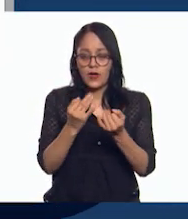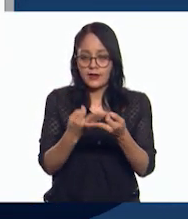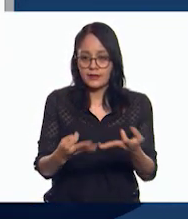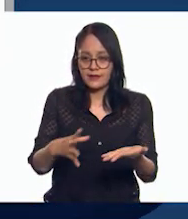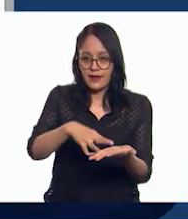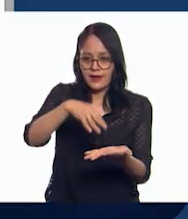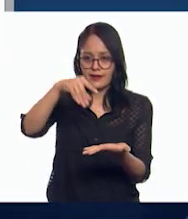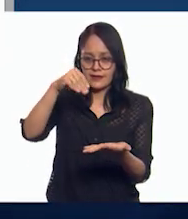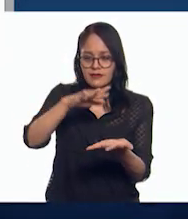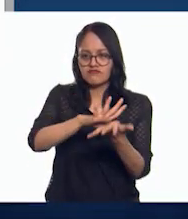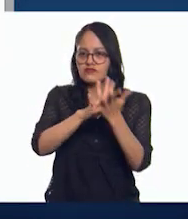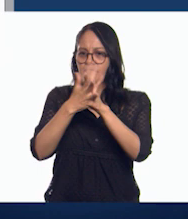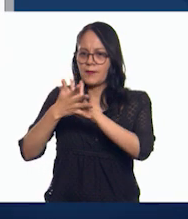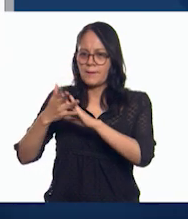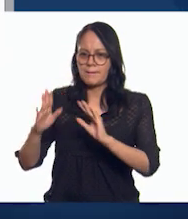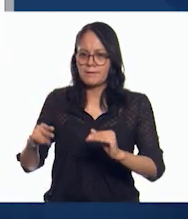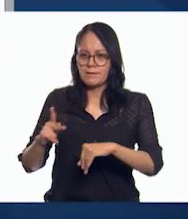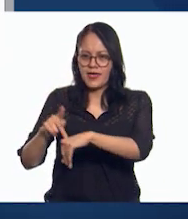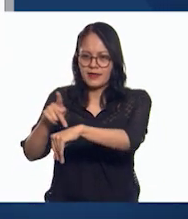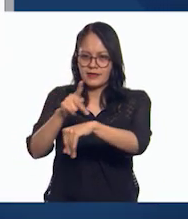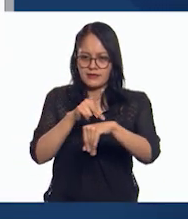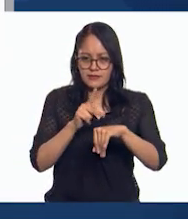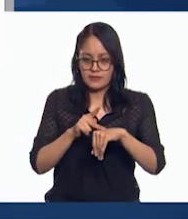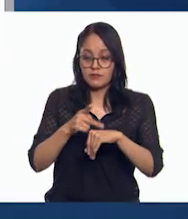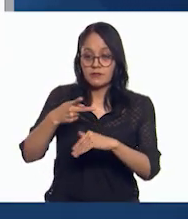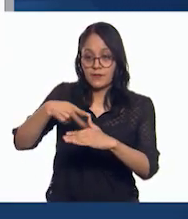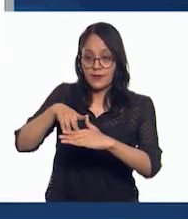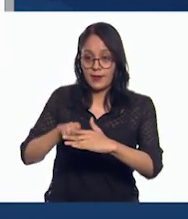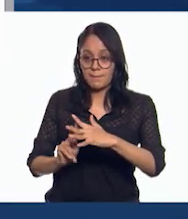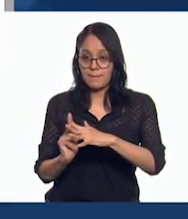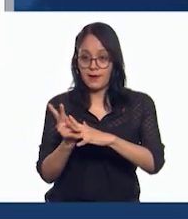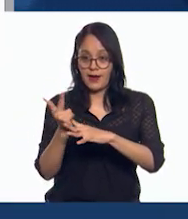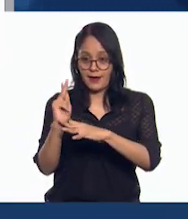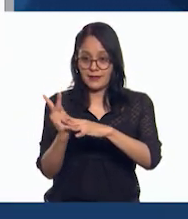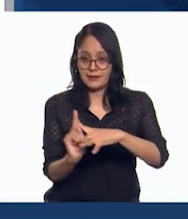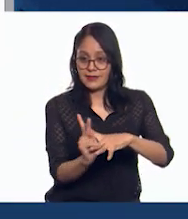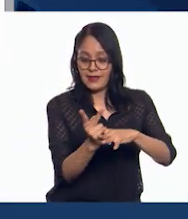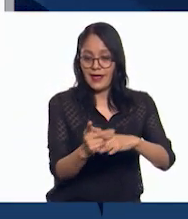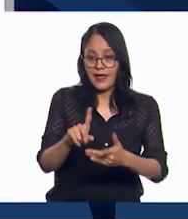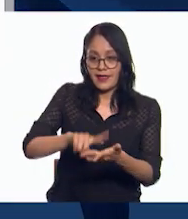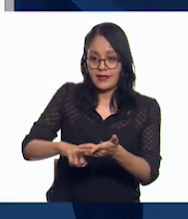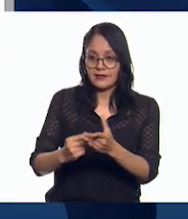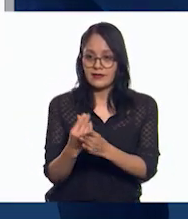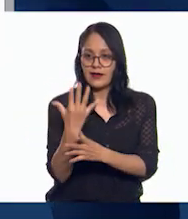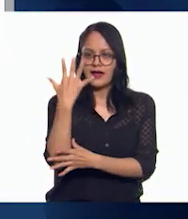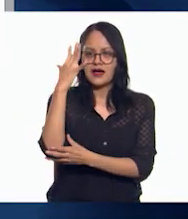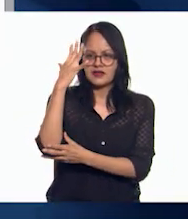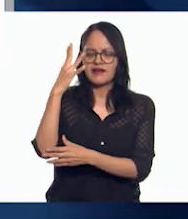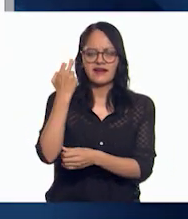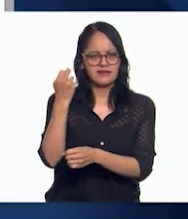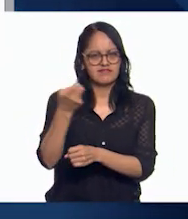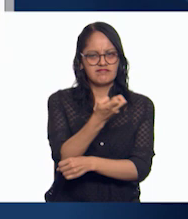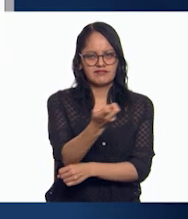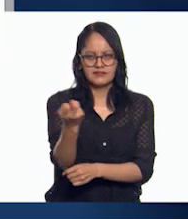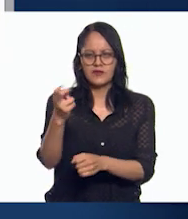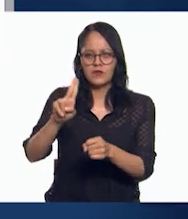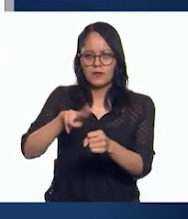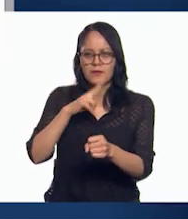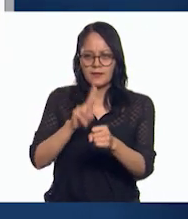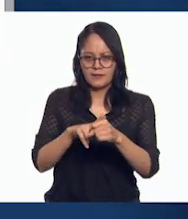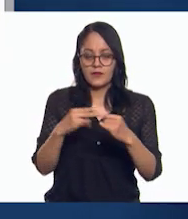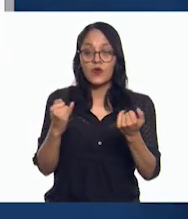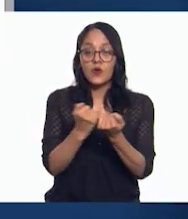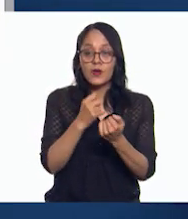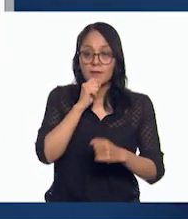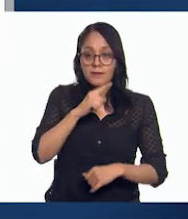hasta las masas de roca, pero la planta que se mete allí, el árbol que allí se desarrolla, son naturaleza. Lo mismo sucede con